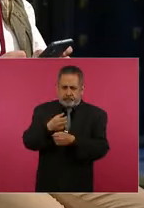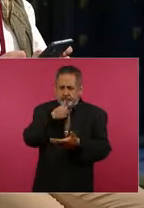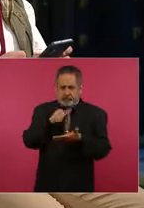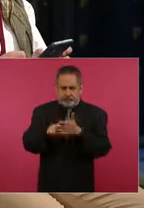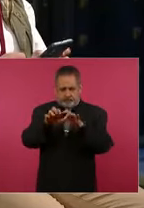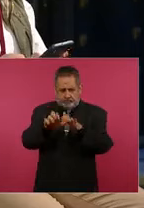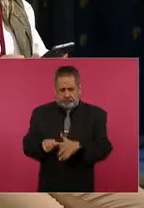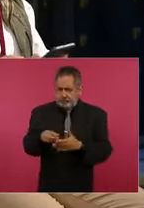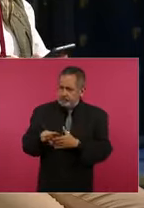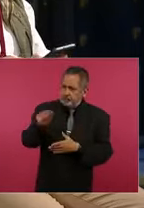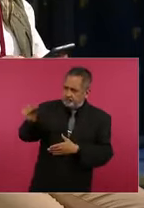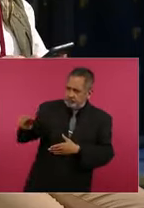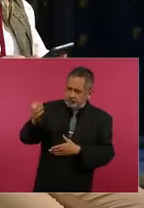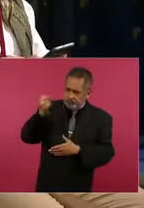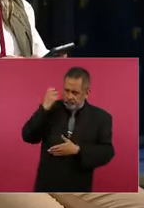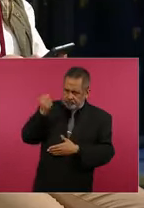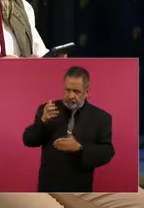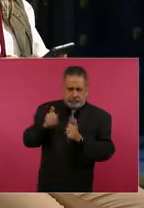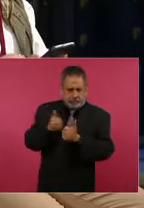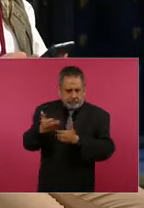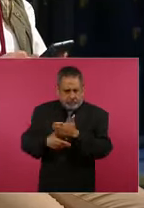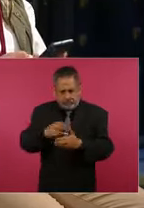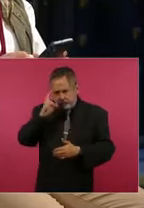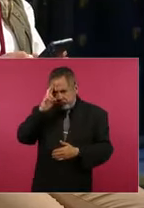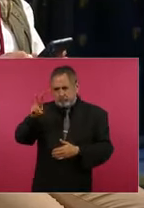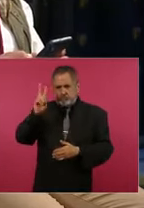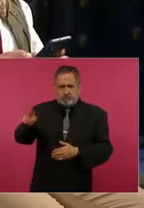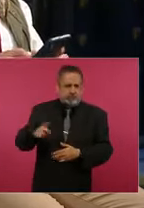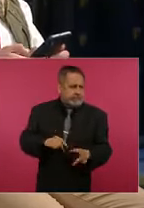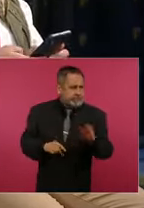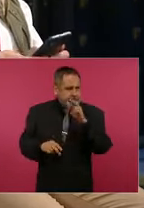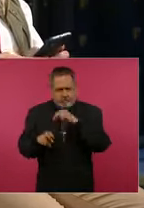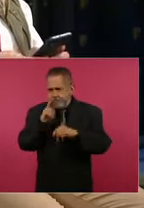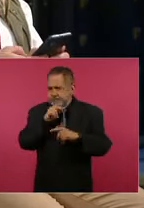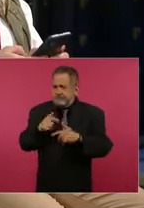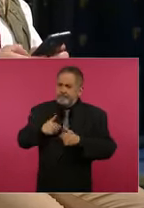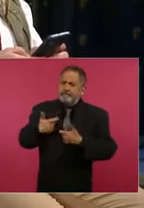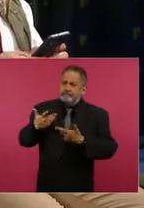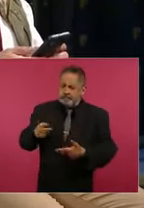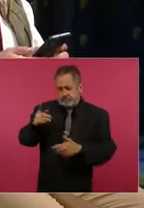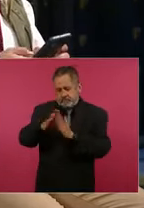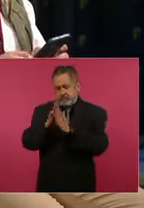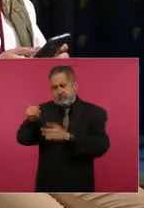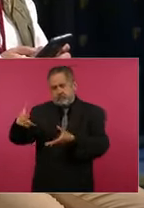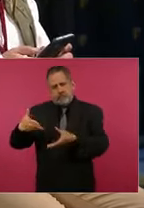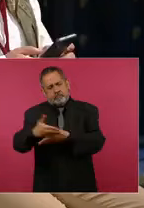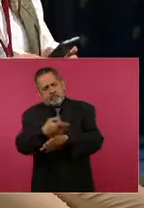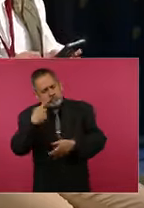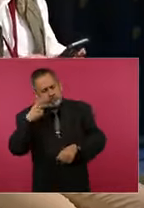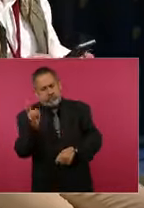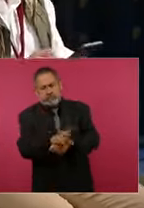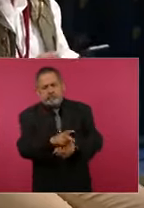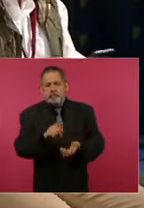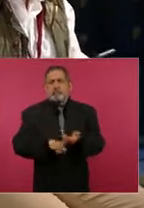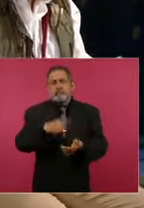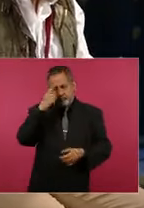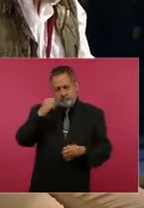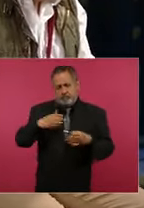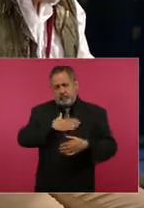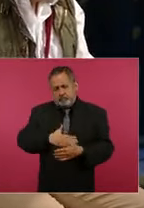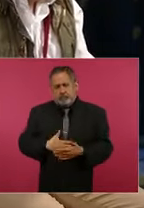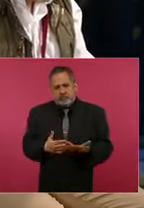esta mañanera, con todo respeto, pero con mucha desesperación solicitamos su intervención para hacer justicia de